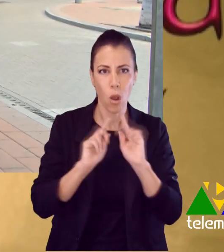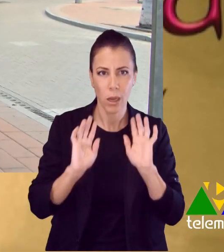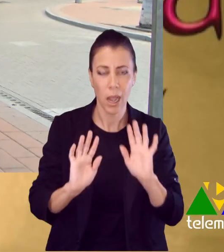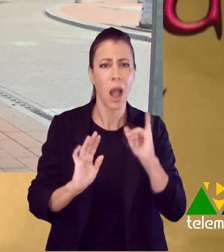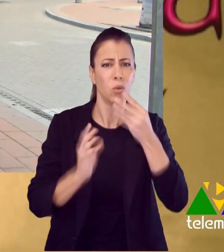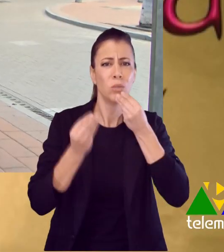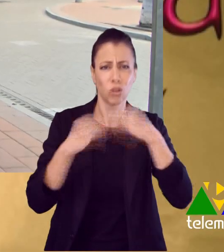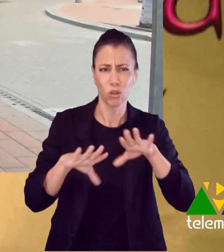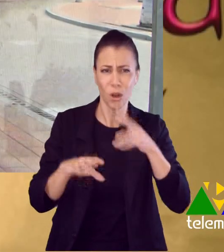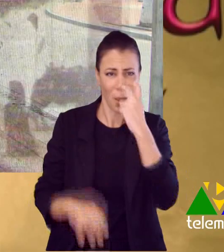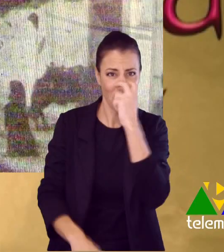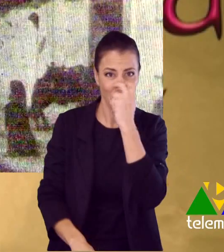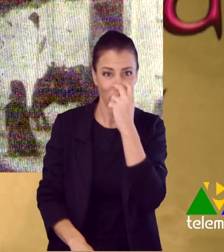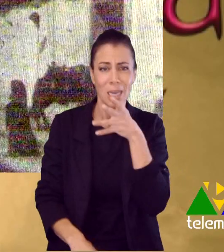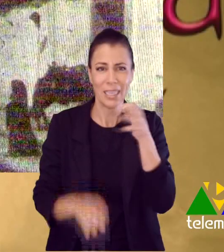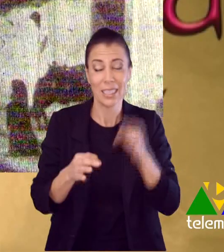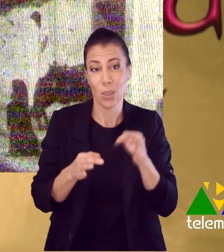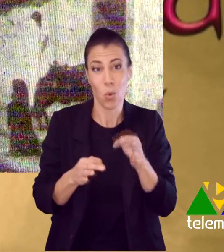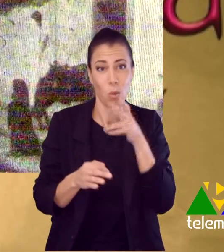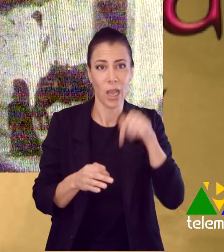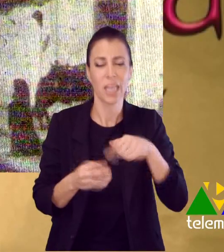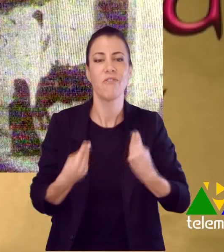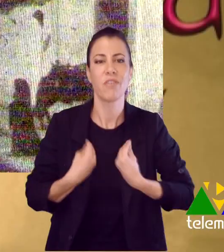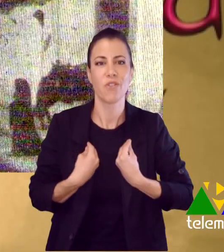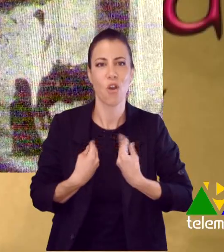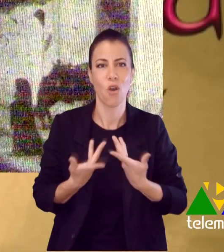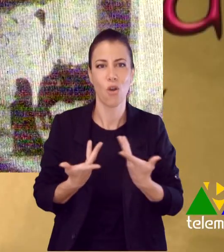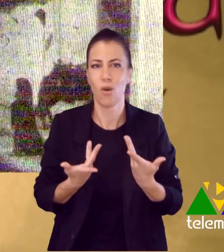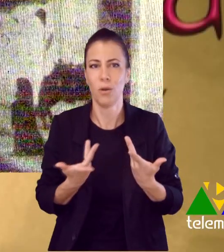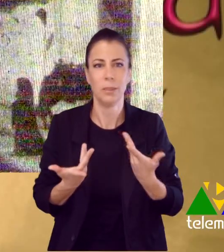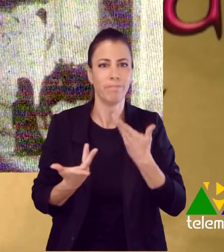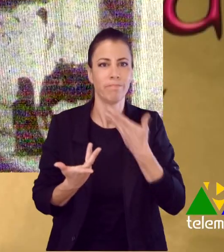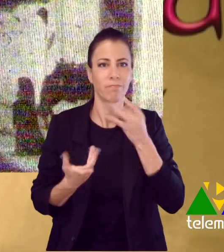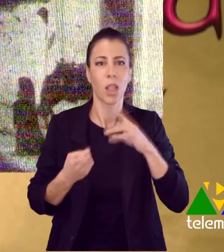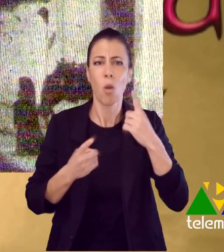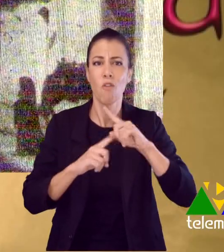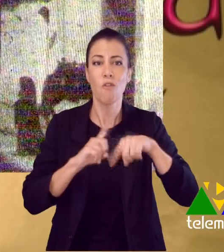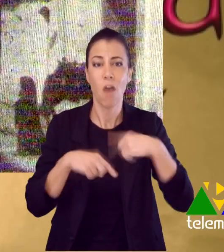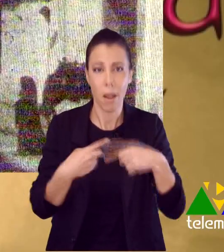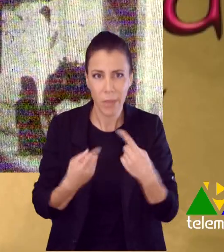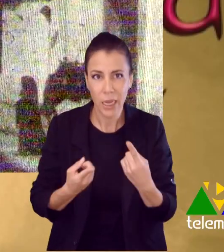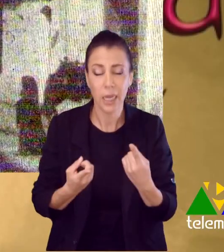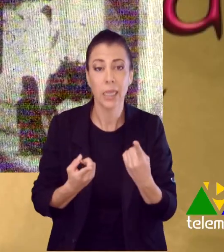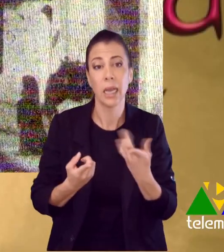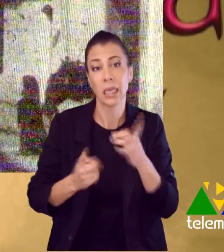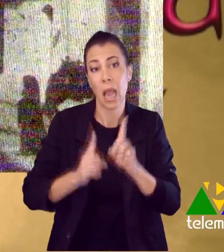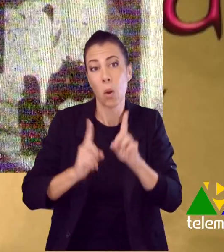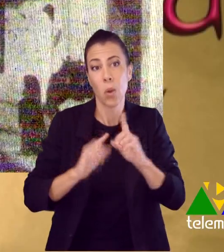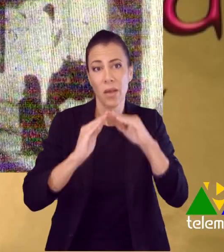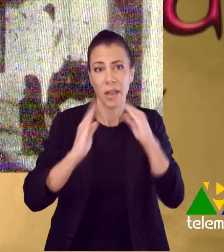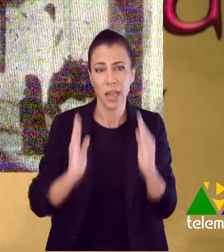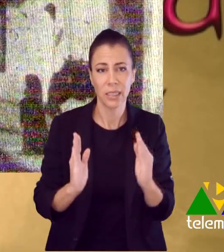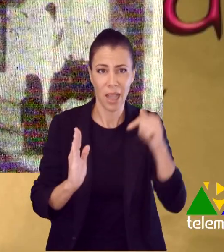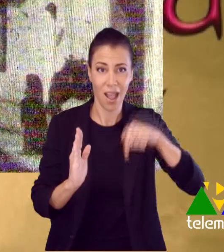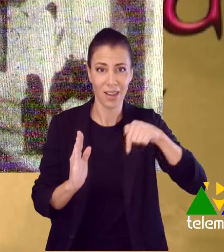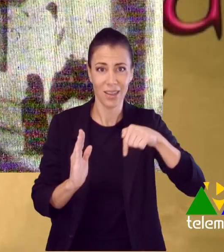historia muy curiosa, seguramente porque aquí vivió alguna familia, alguna de las casas, pues